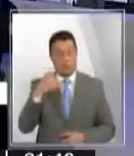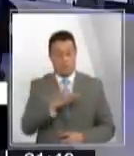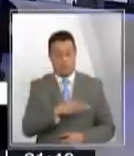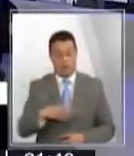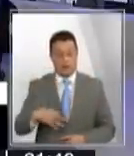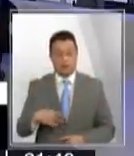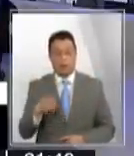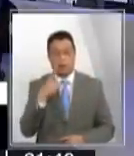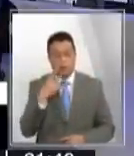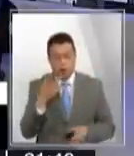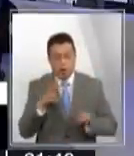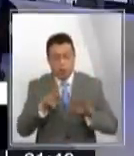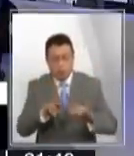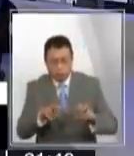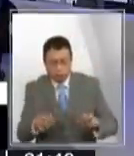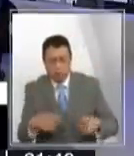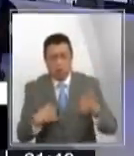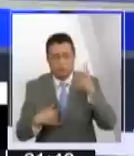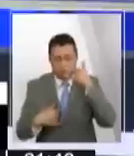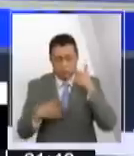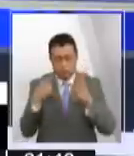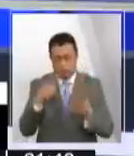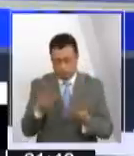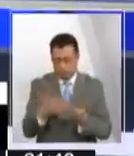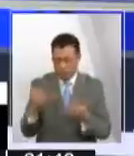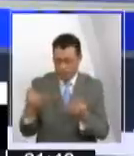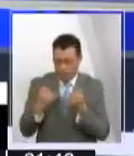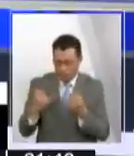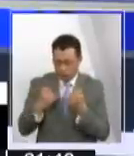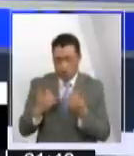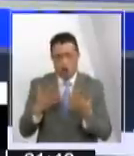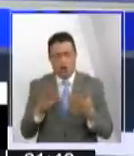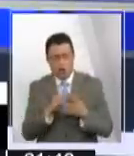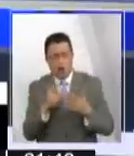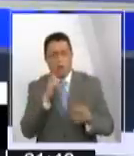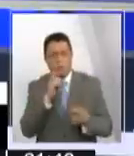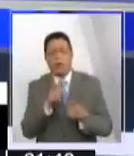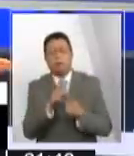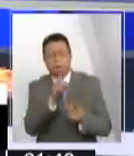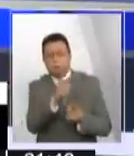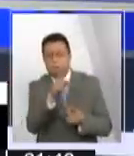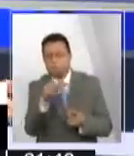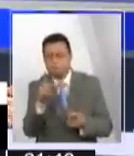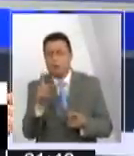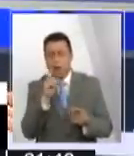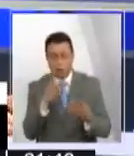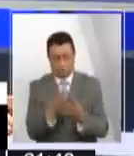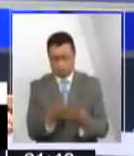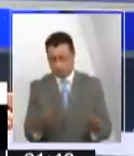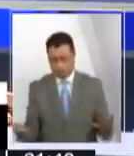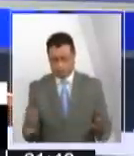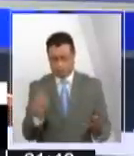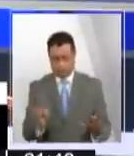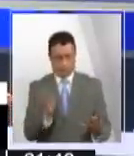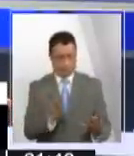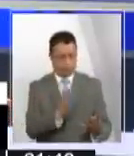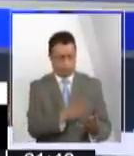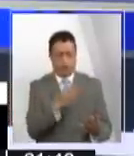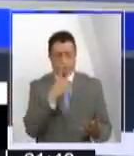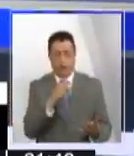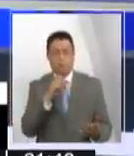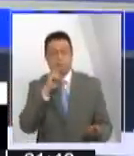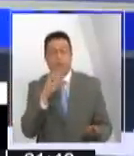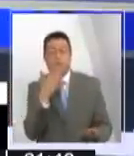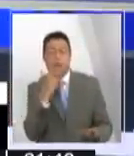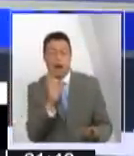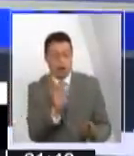un chequeo, no hay una debida información en el que uno diga, a ver, aquí tenemos un pool de candidatos y veamos efectivamente